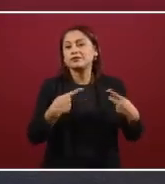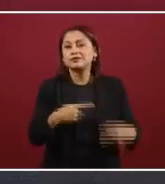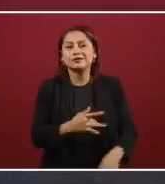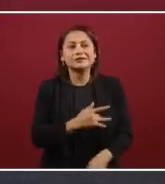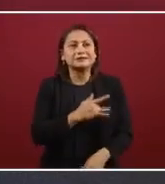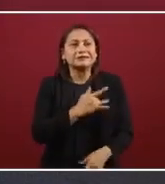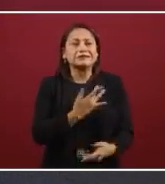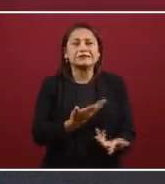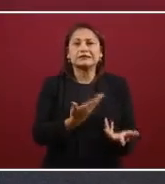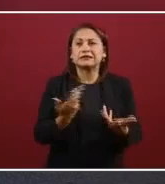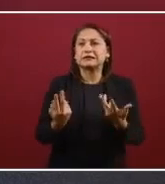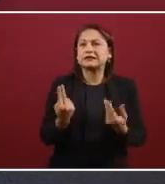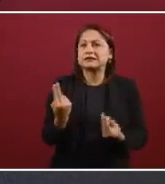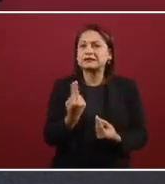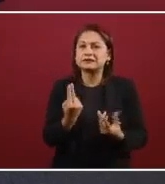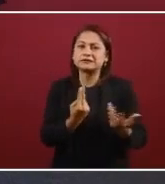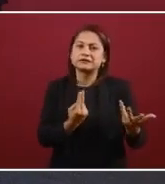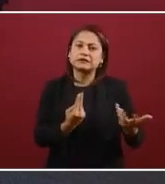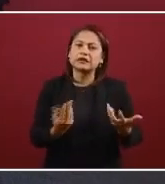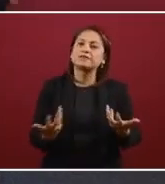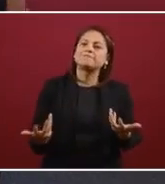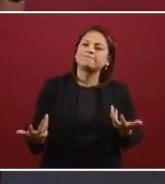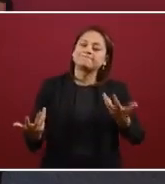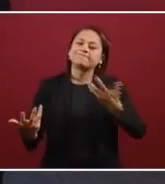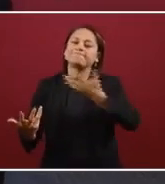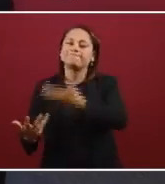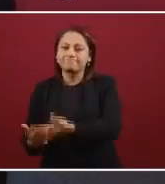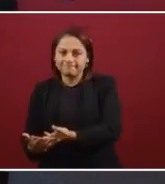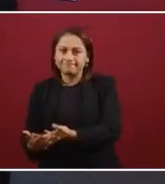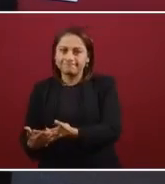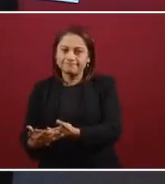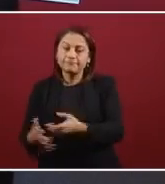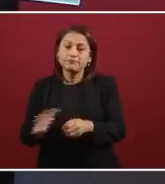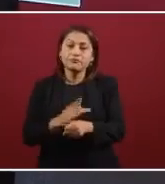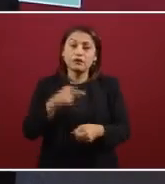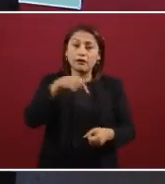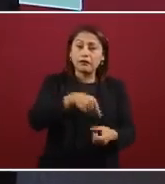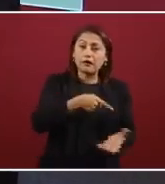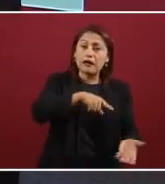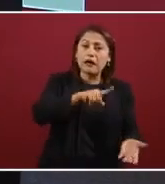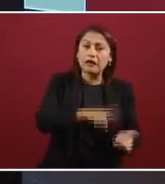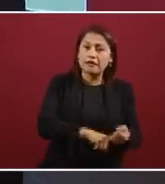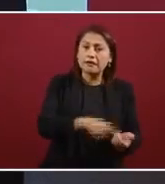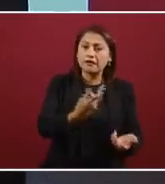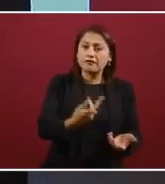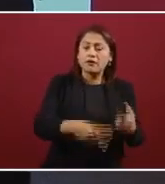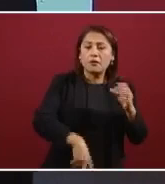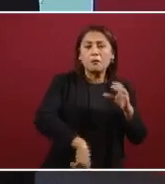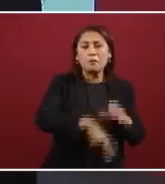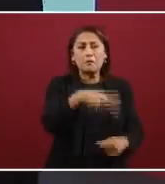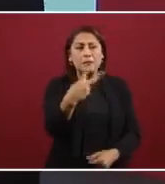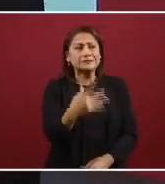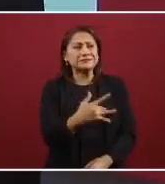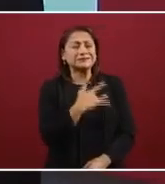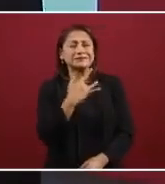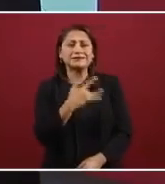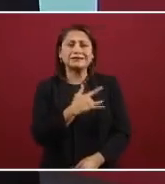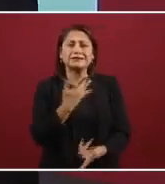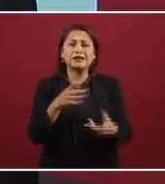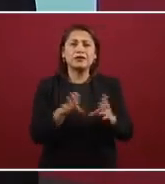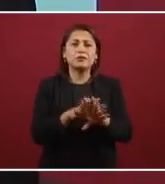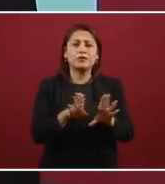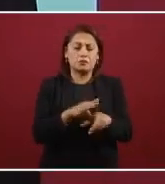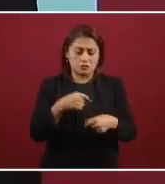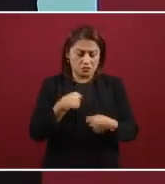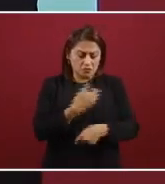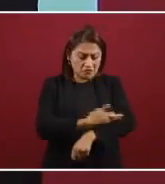se encuentra una necesidad inducida por ese vacío social, ese vacío emocional, esta falta de sentido de